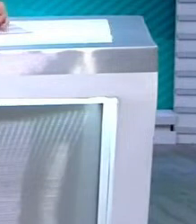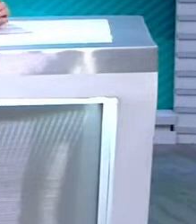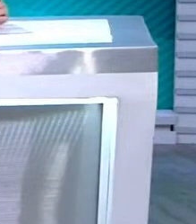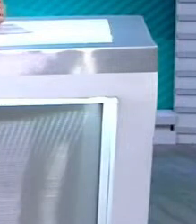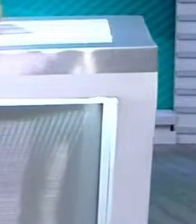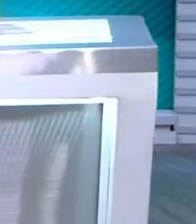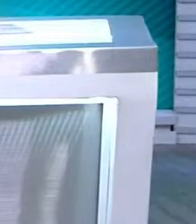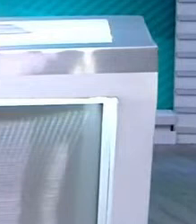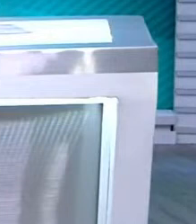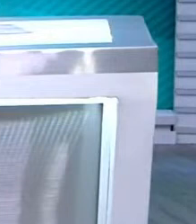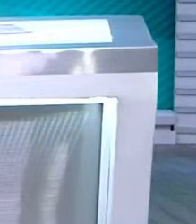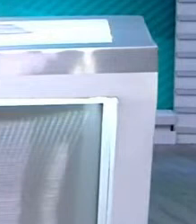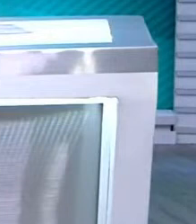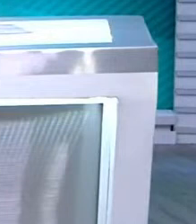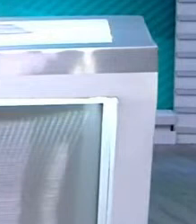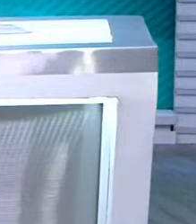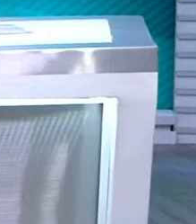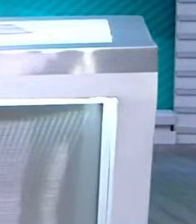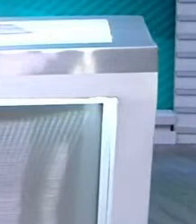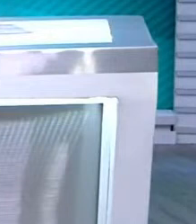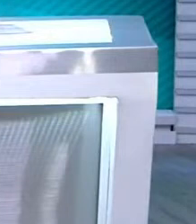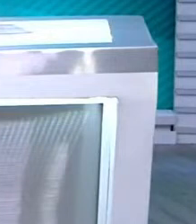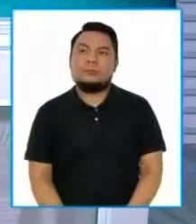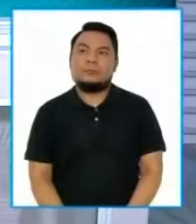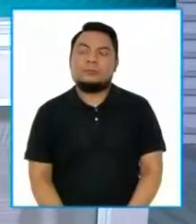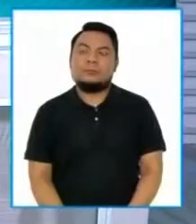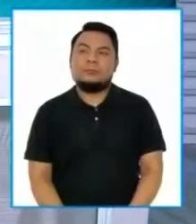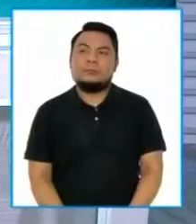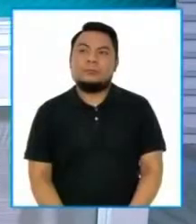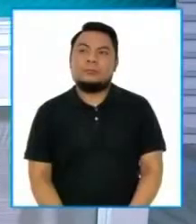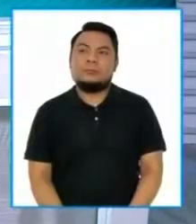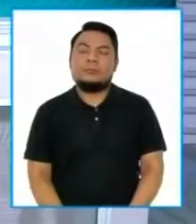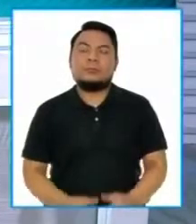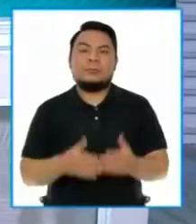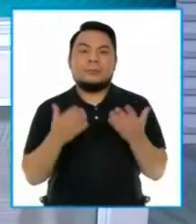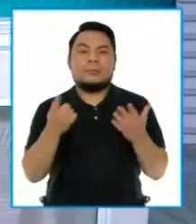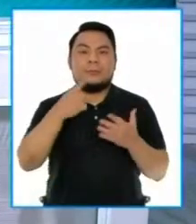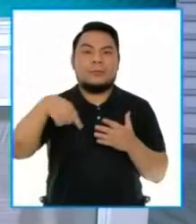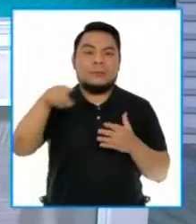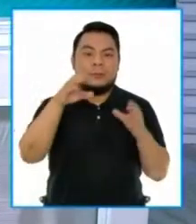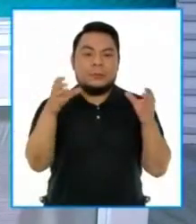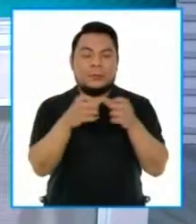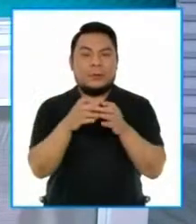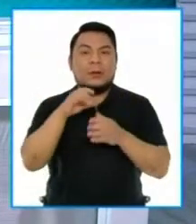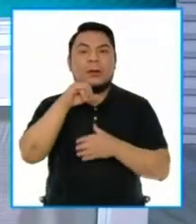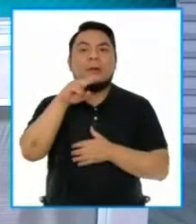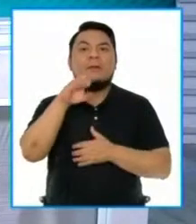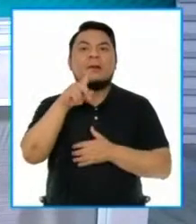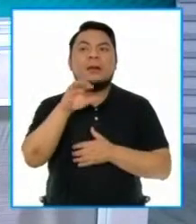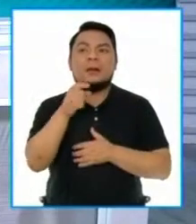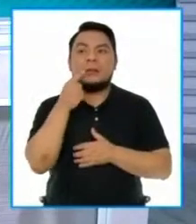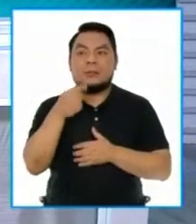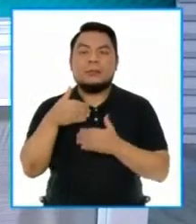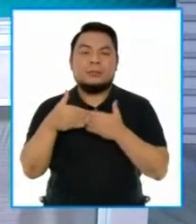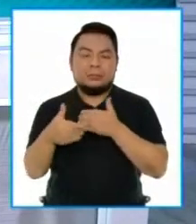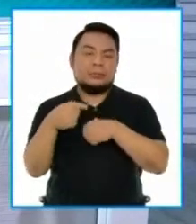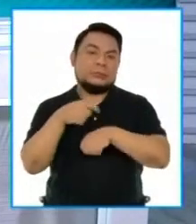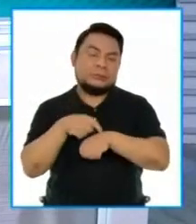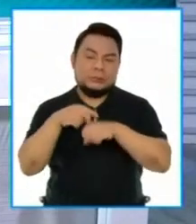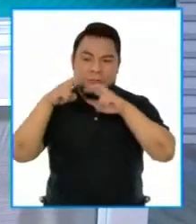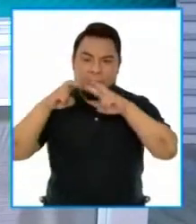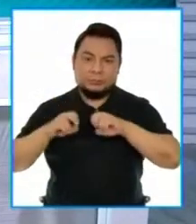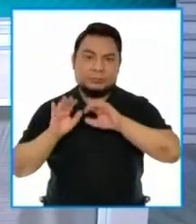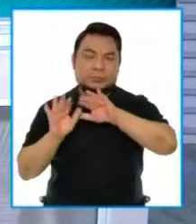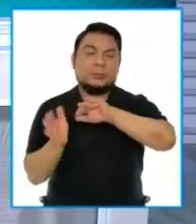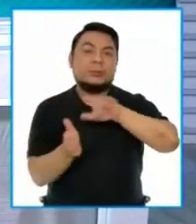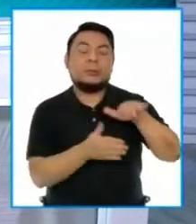prisión preventiva para que llegue una sentencia en este caso, seguramente, como todos los del caso Lavajato, va a pasar todavía un muy buen tiempo.